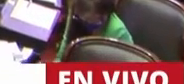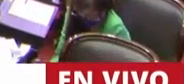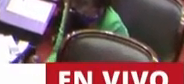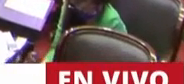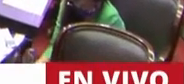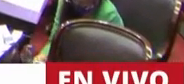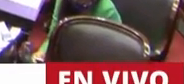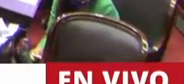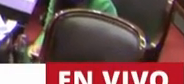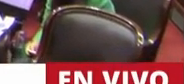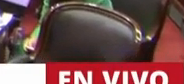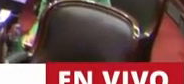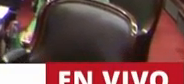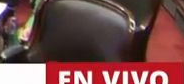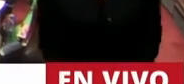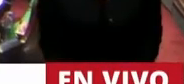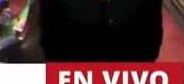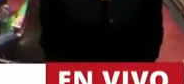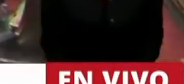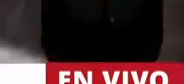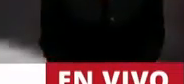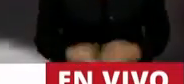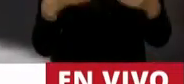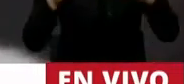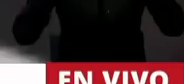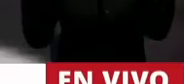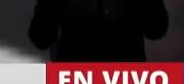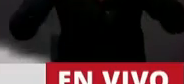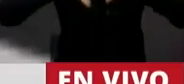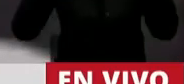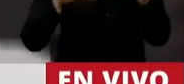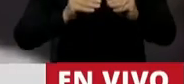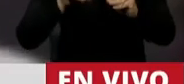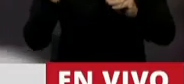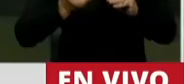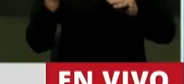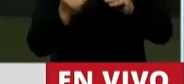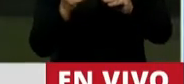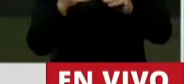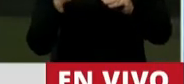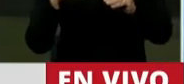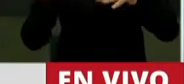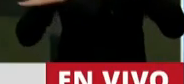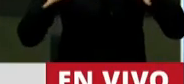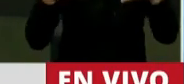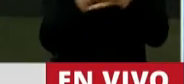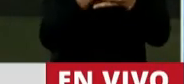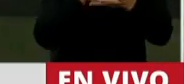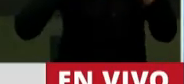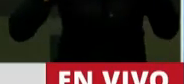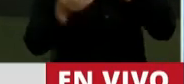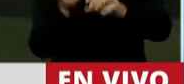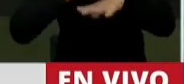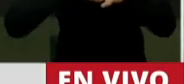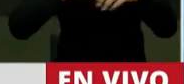Señor presidente, muy buenas noches. El mundo entero padece aún los efectos devastadores de esta